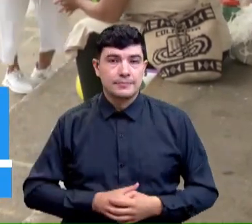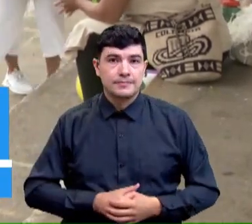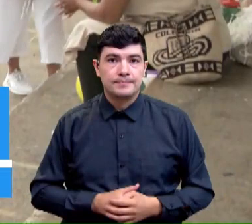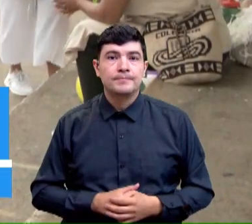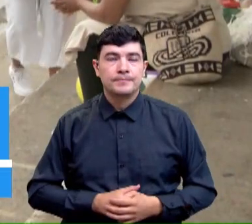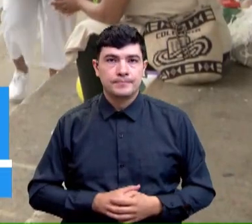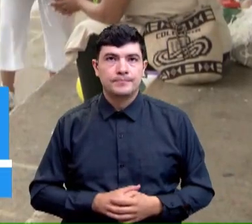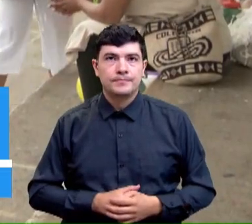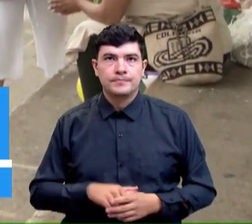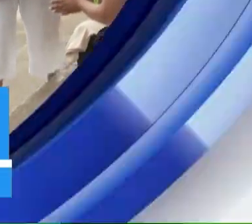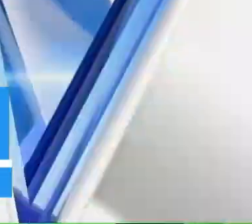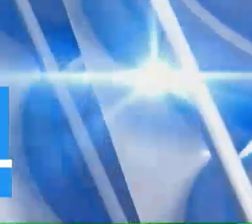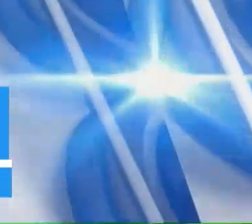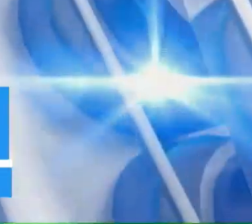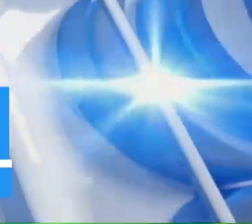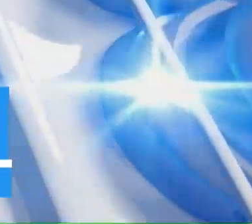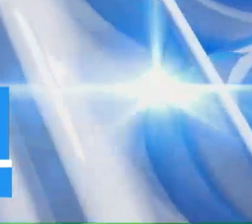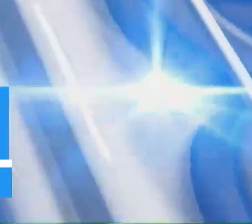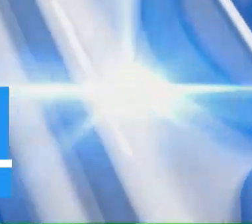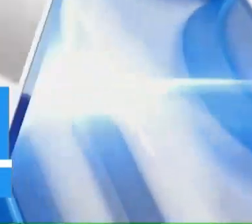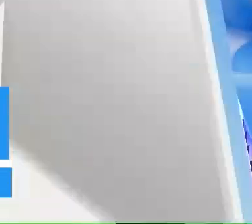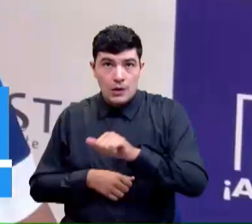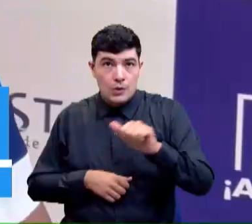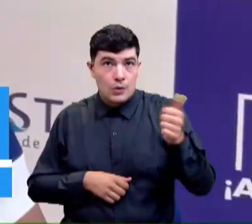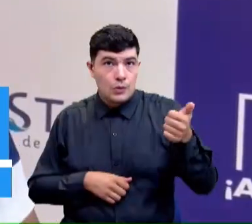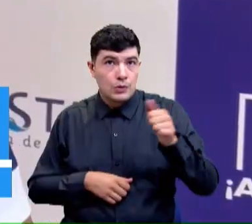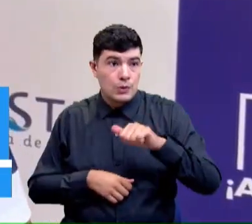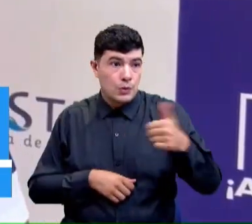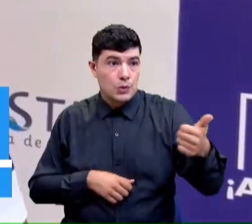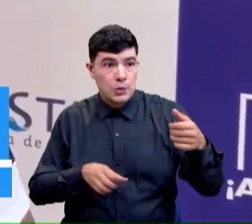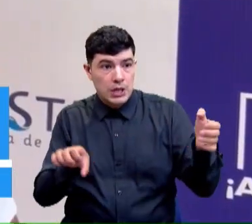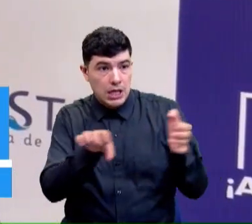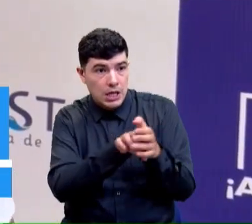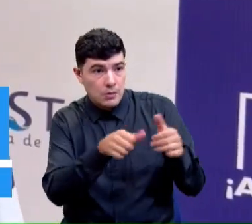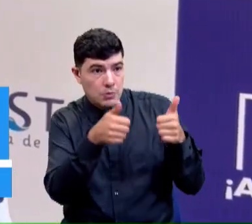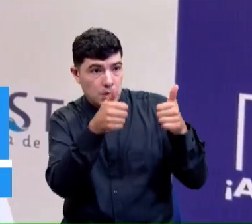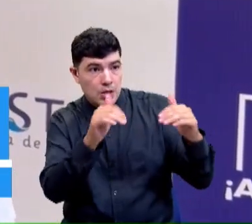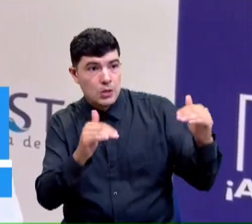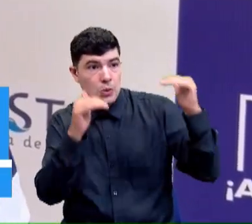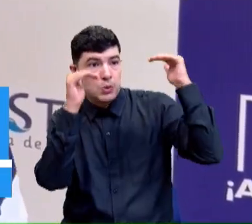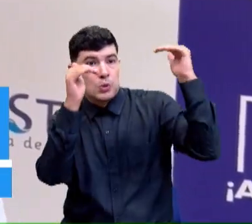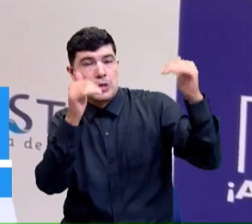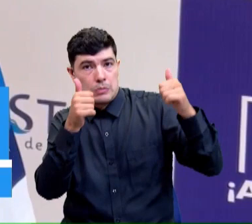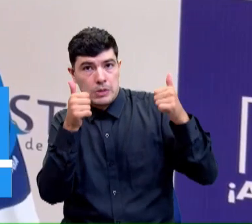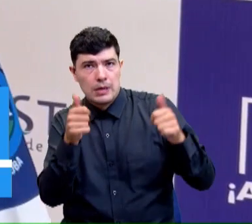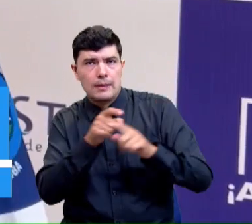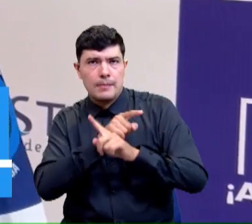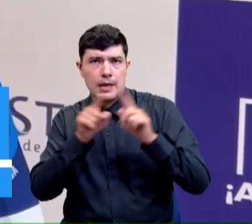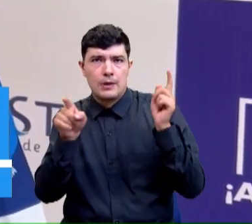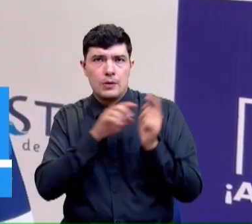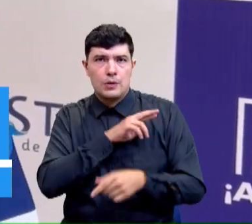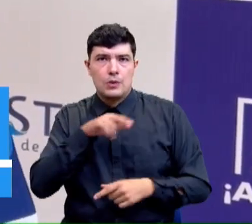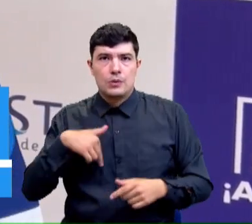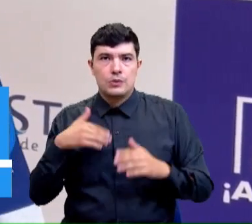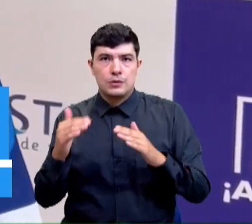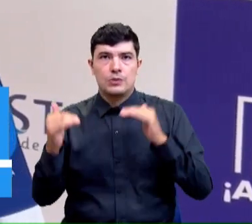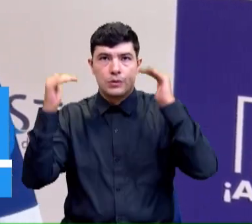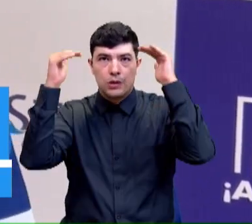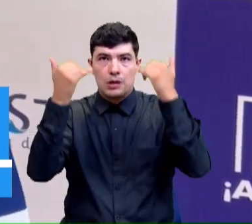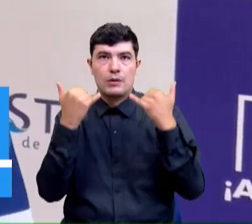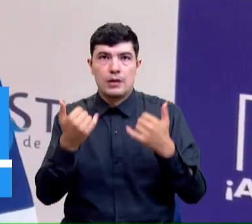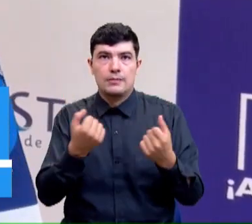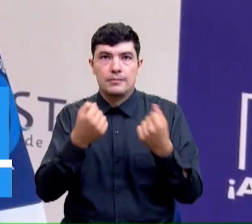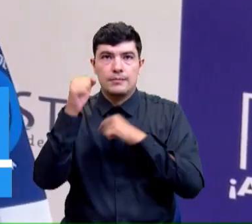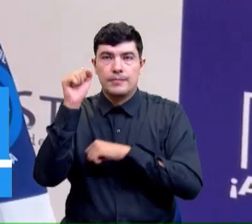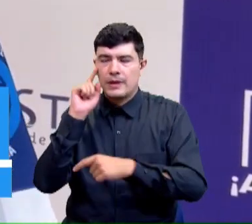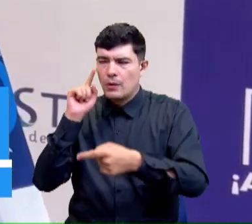certamen. Bueno, el otro equipo no está mal, está bastante fuerte, pero nosotros tuvimos la ventaja este día.